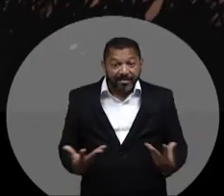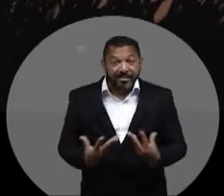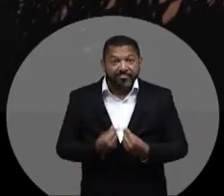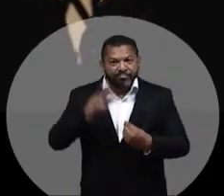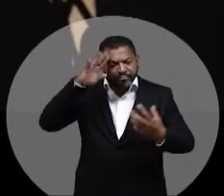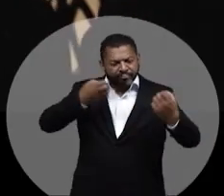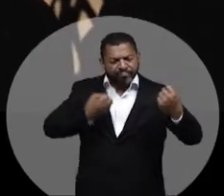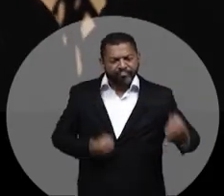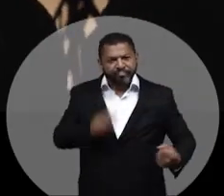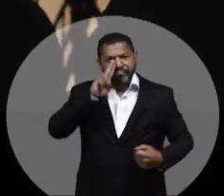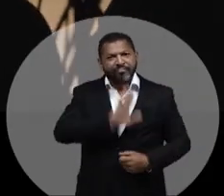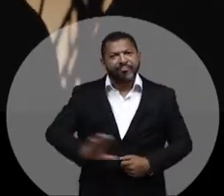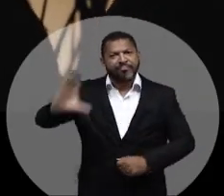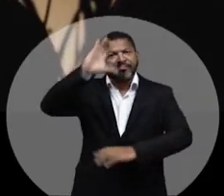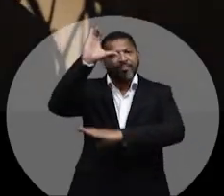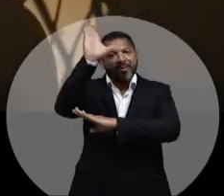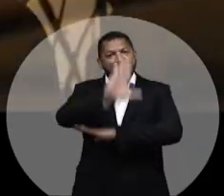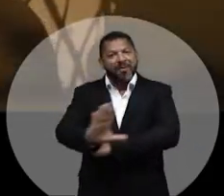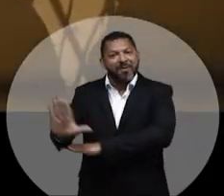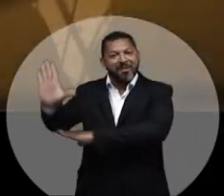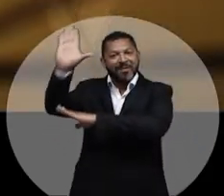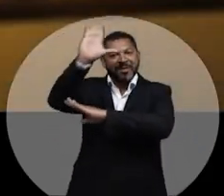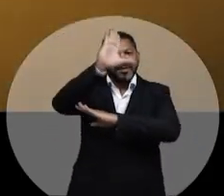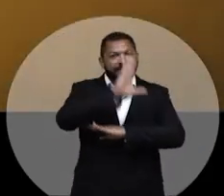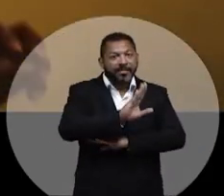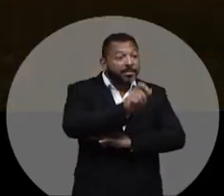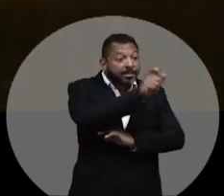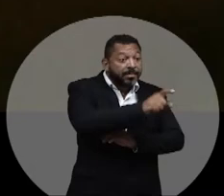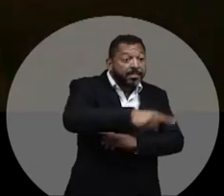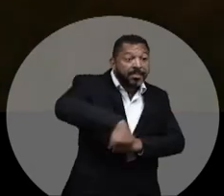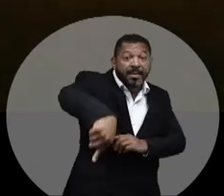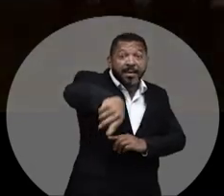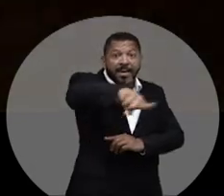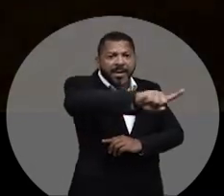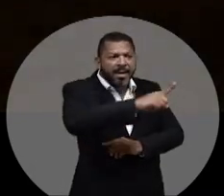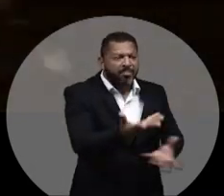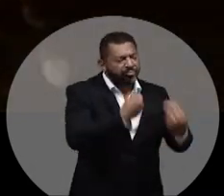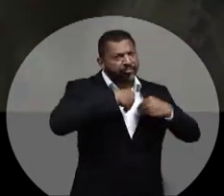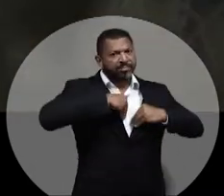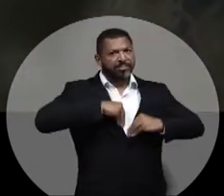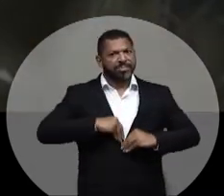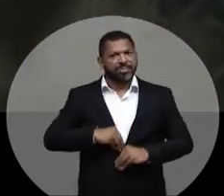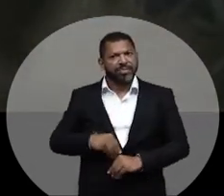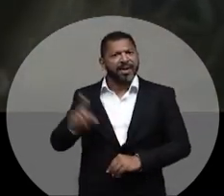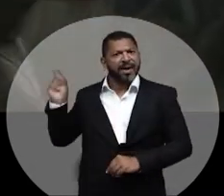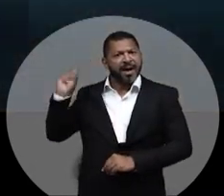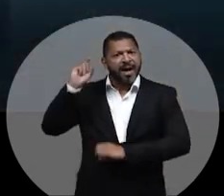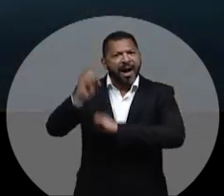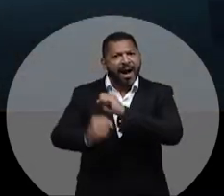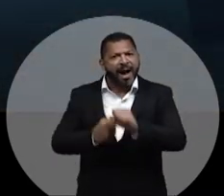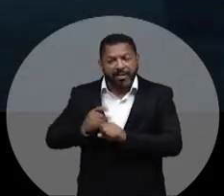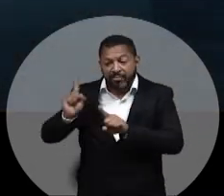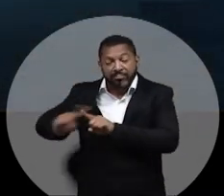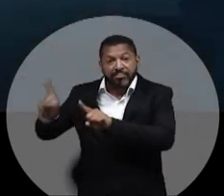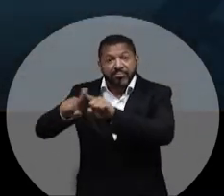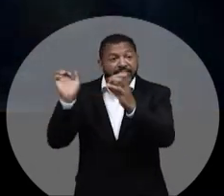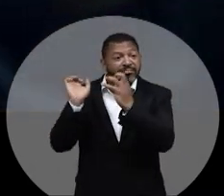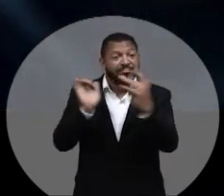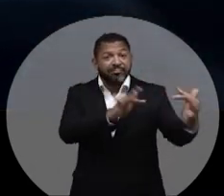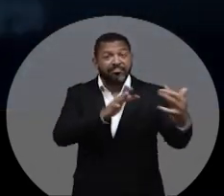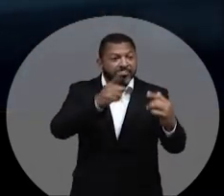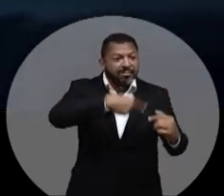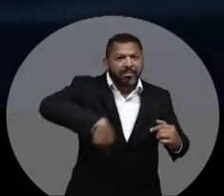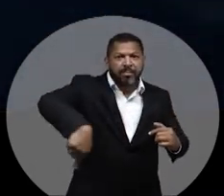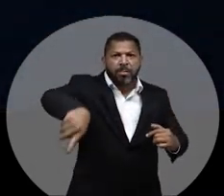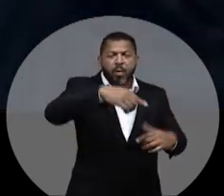Somos los soldados del Ejército Nacional de Colombia. Representamos a todos los héroes que a través de las diferentes épocas